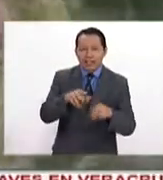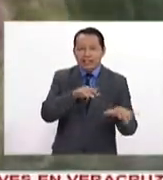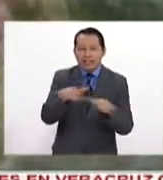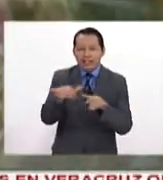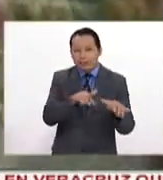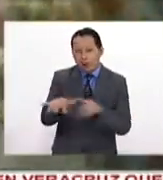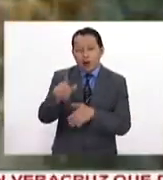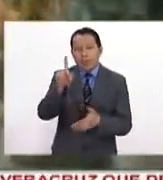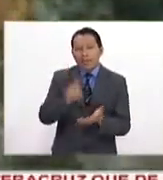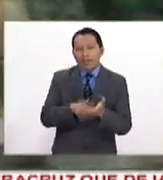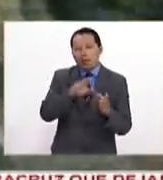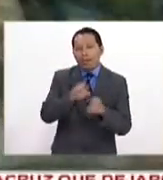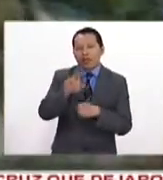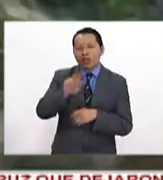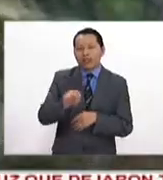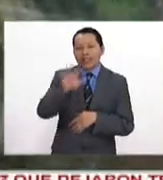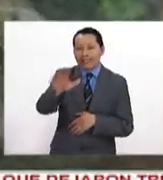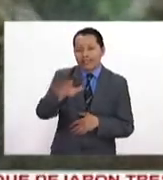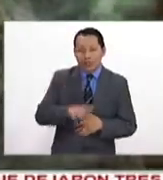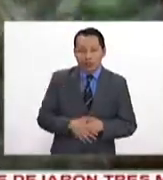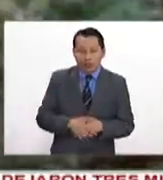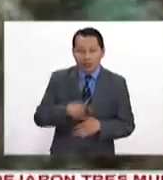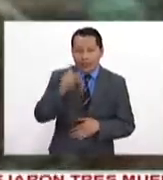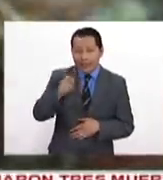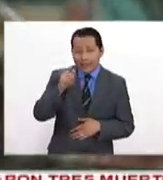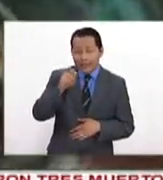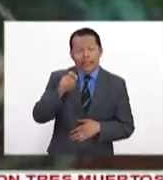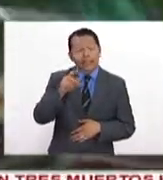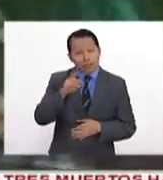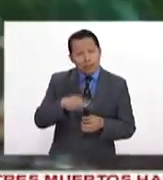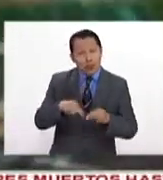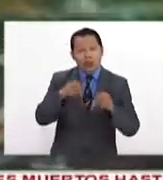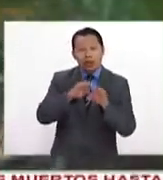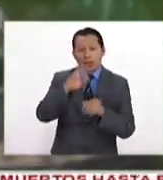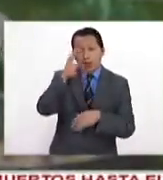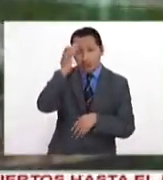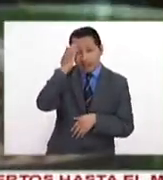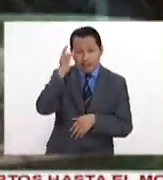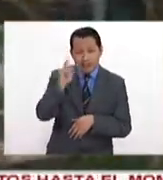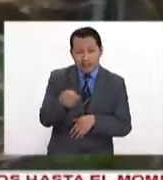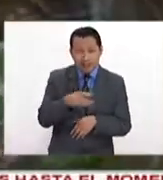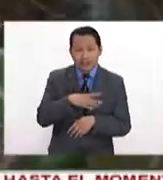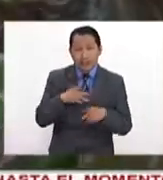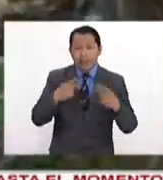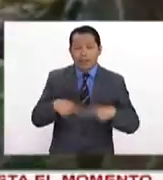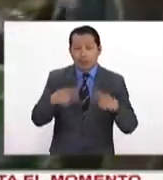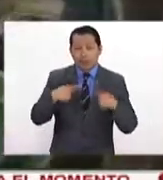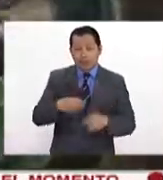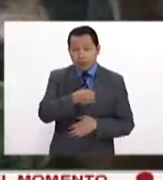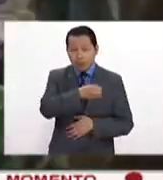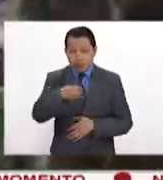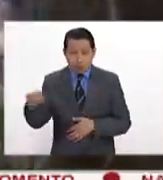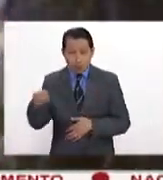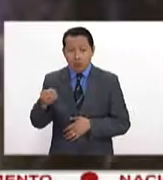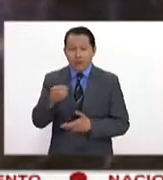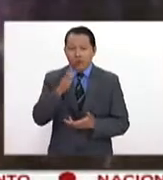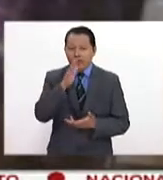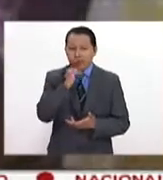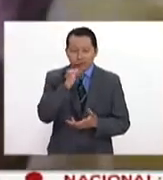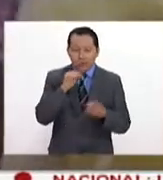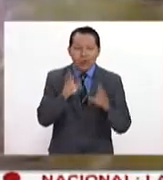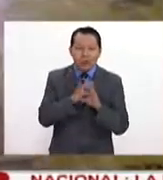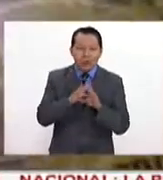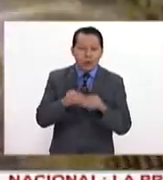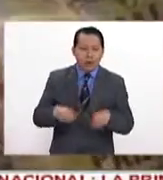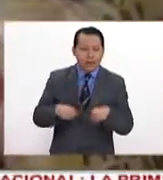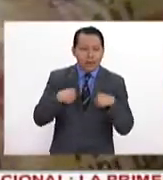de 1985, donde es de reconocer que sin la organización de la población civil no hubiera sido posible tantas